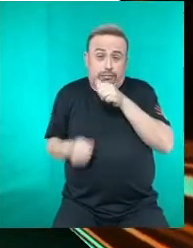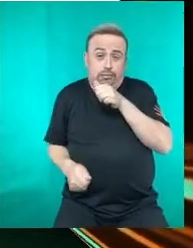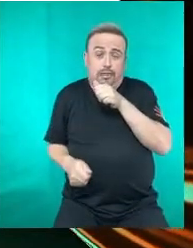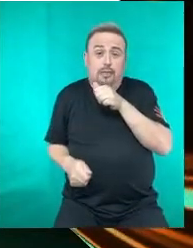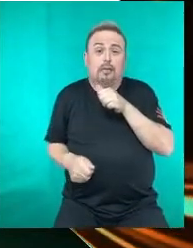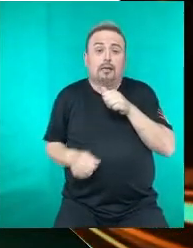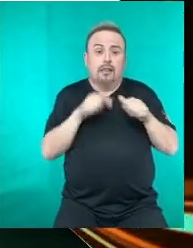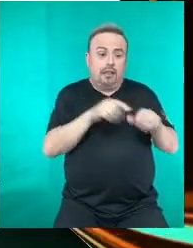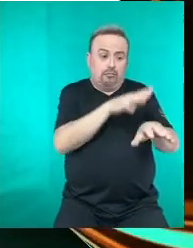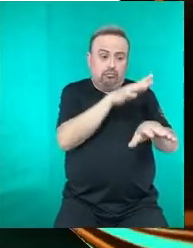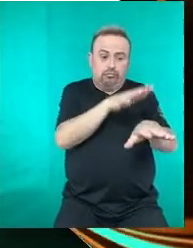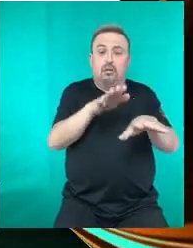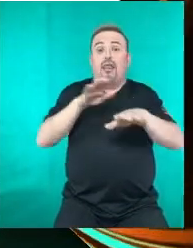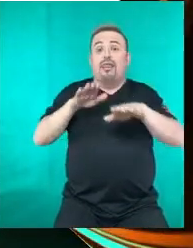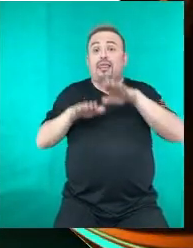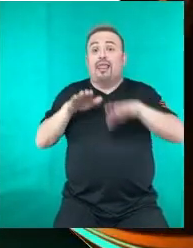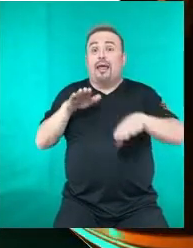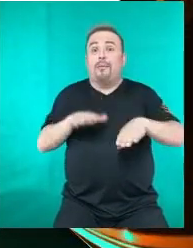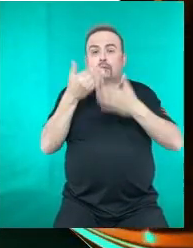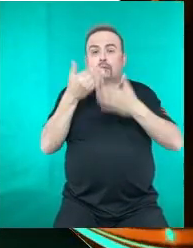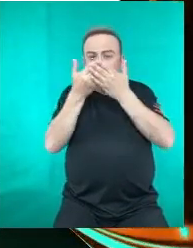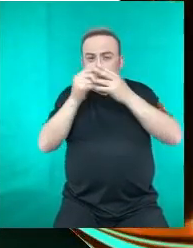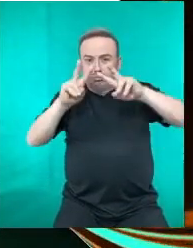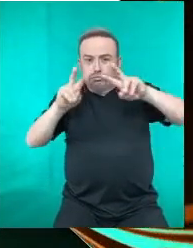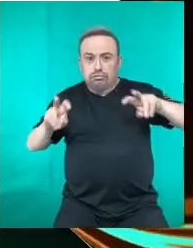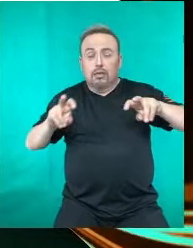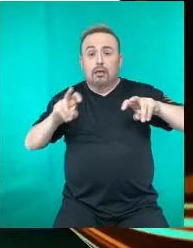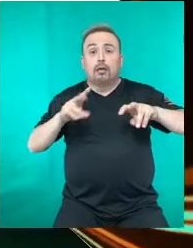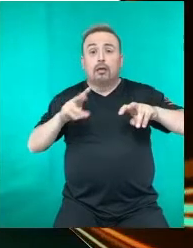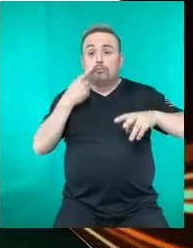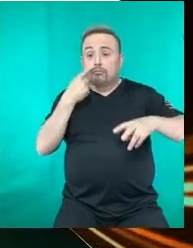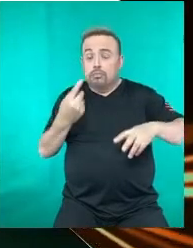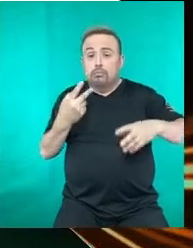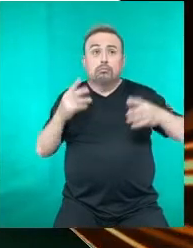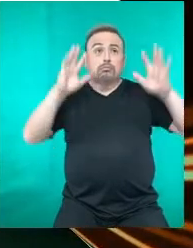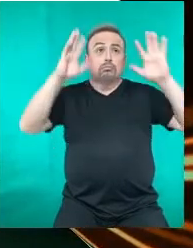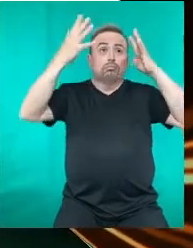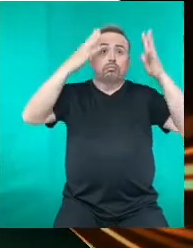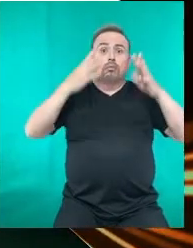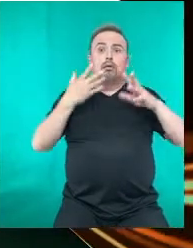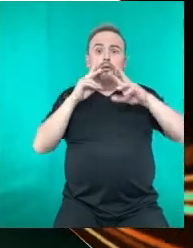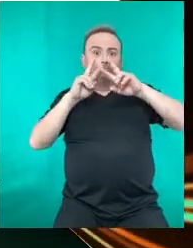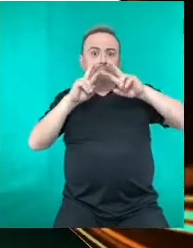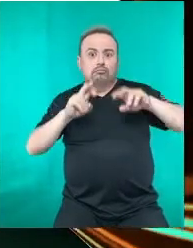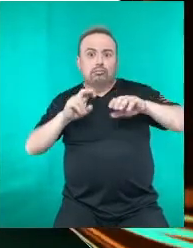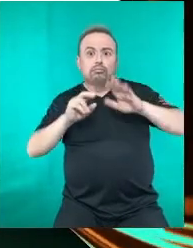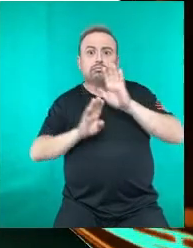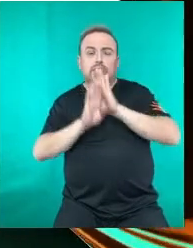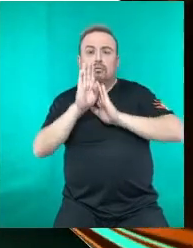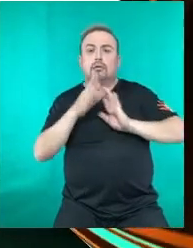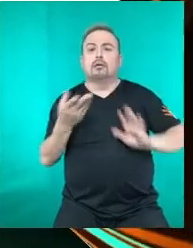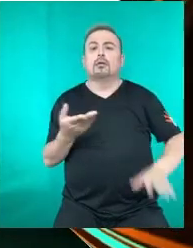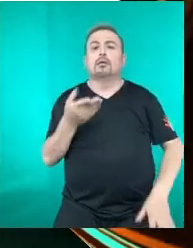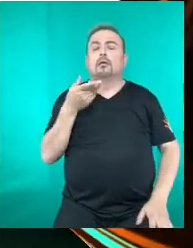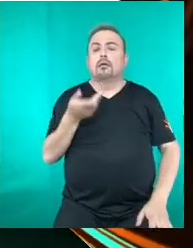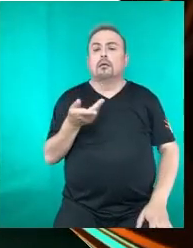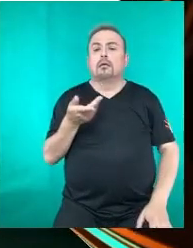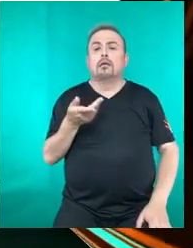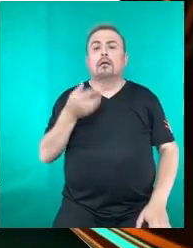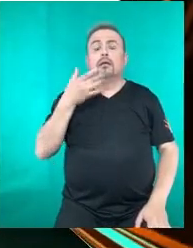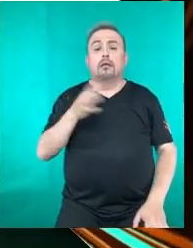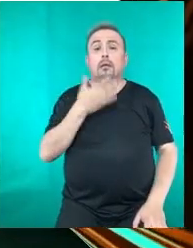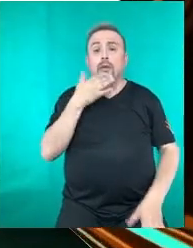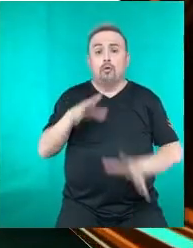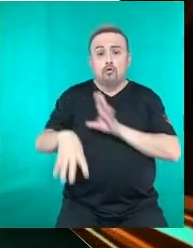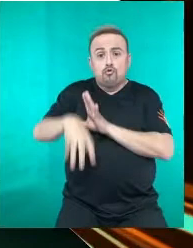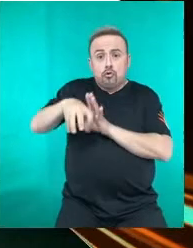costa. Eso va a depender mucho de los estudios de impacto que se desarrollen. Vamos a encontrar bombas, ¿no es cierto?,